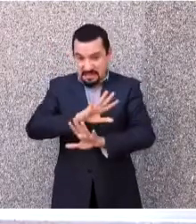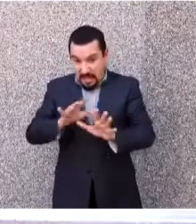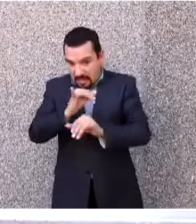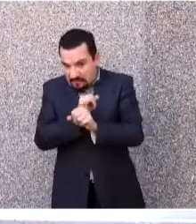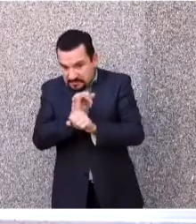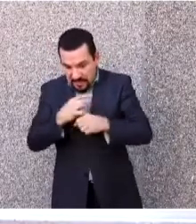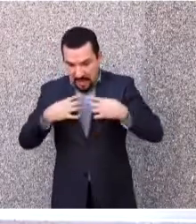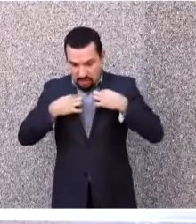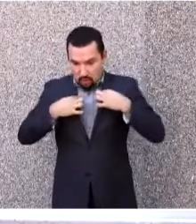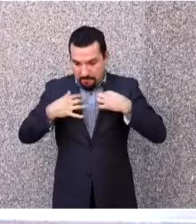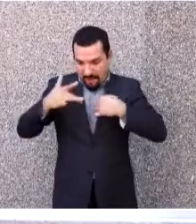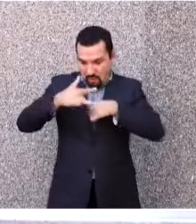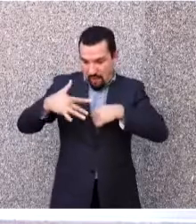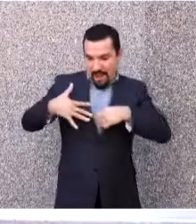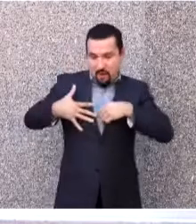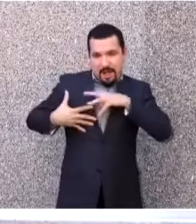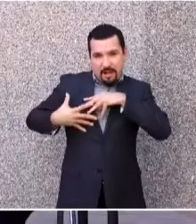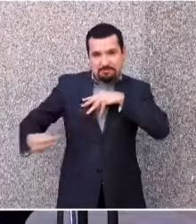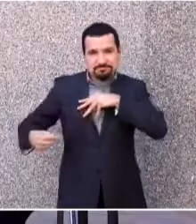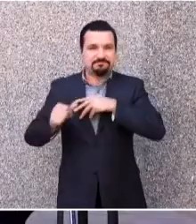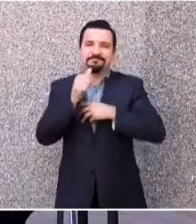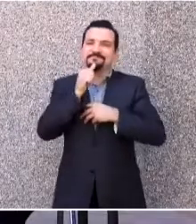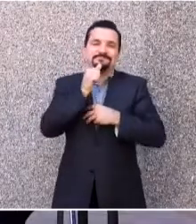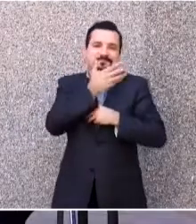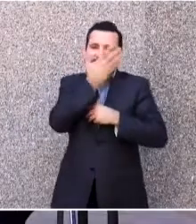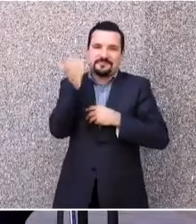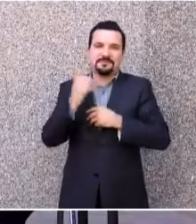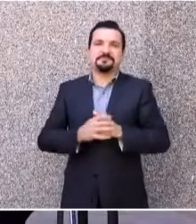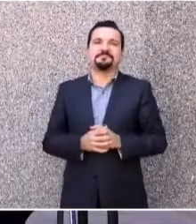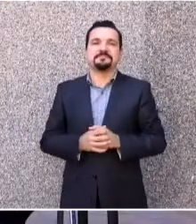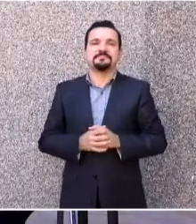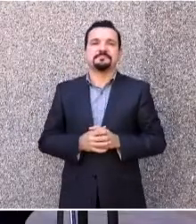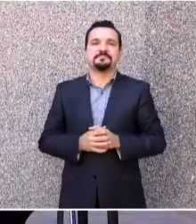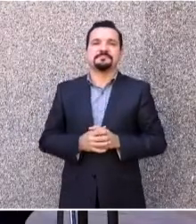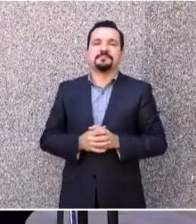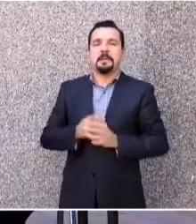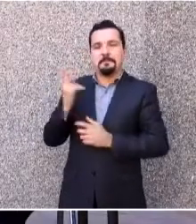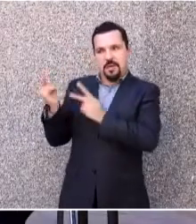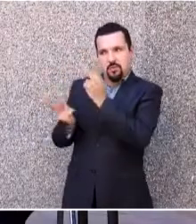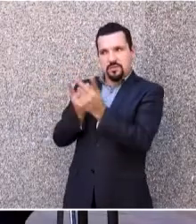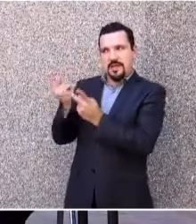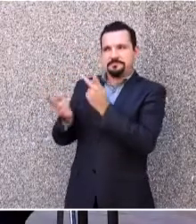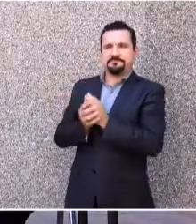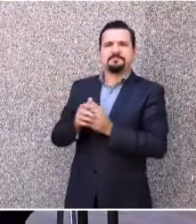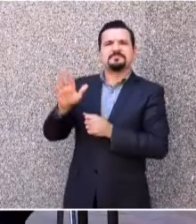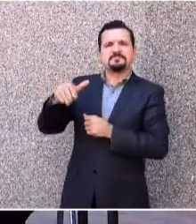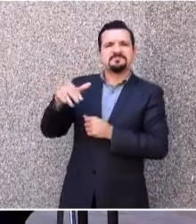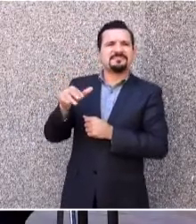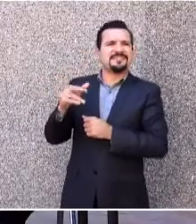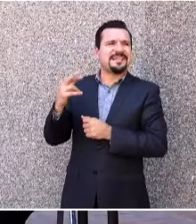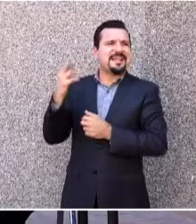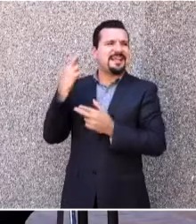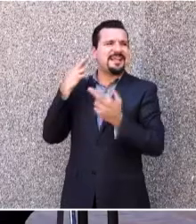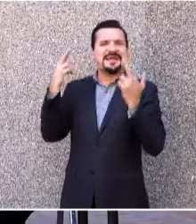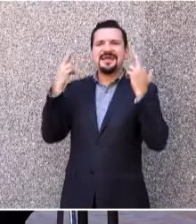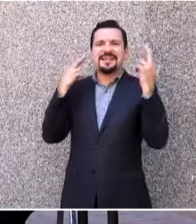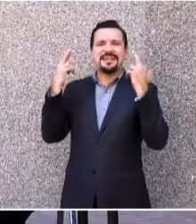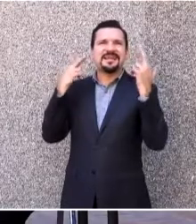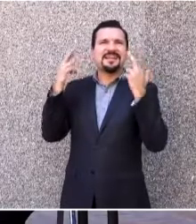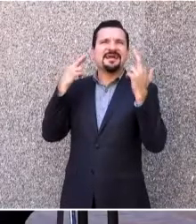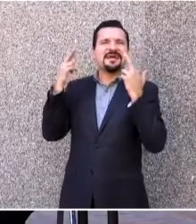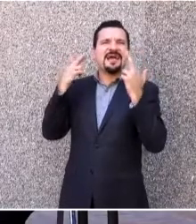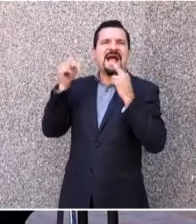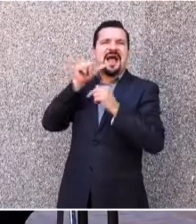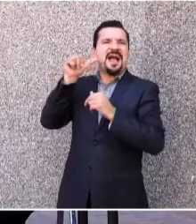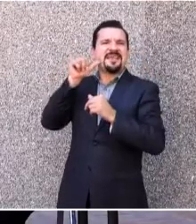vayamos a estar infectados. Sobre el audio que circuló el día de ayer, sobre una supuesta reunión con empresarios del